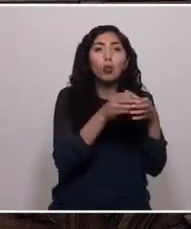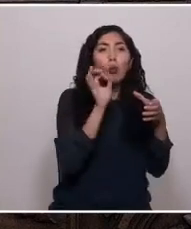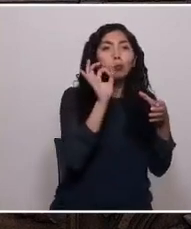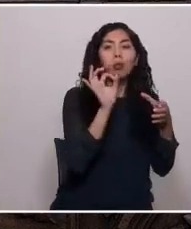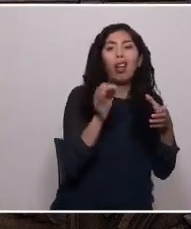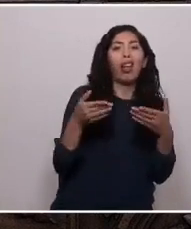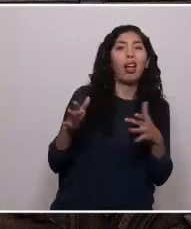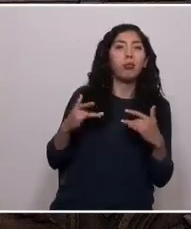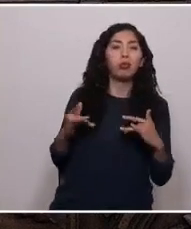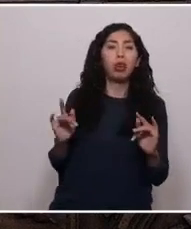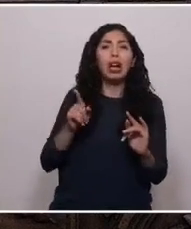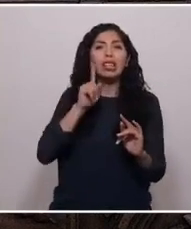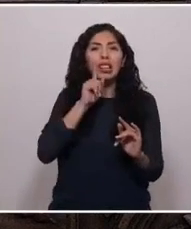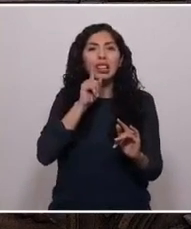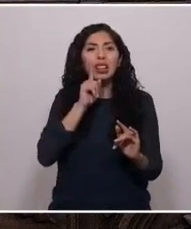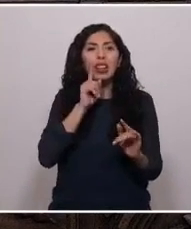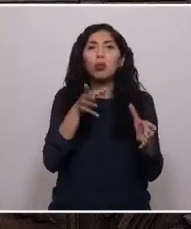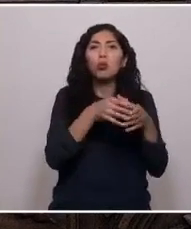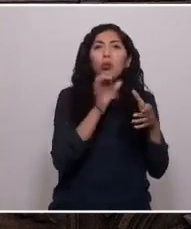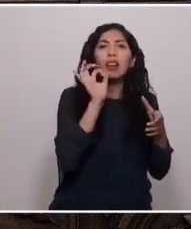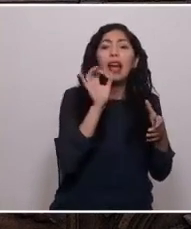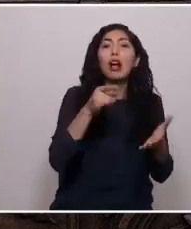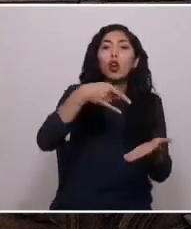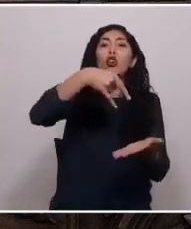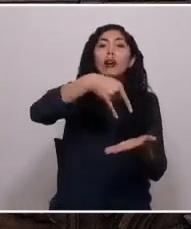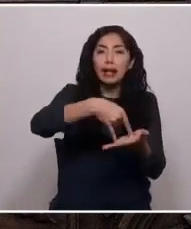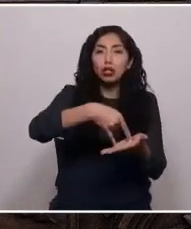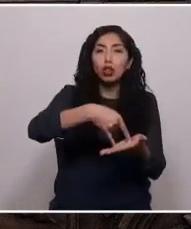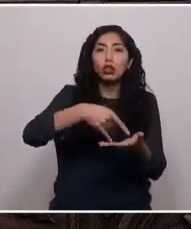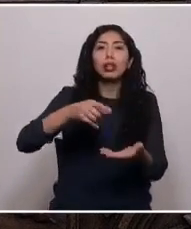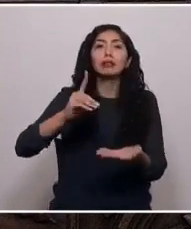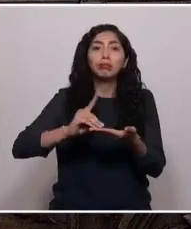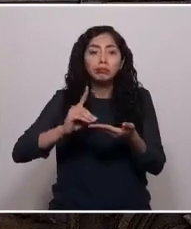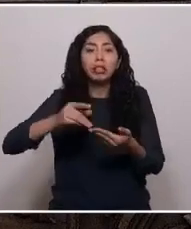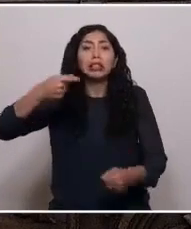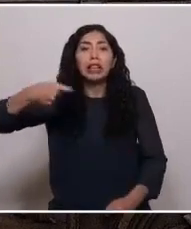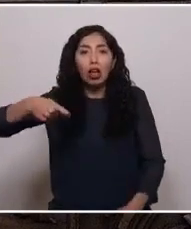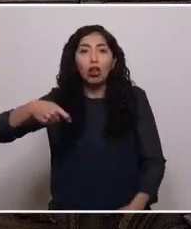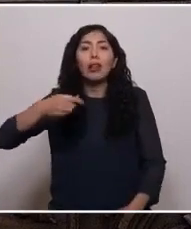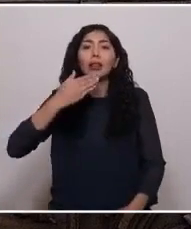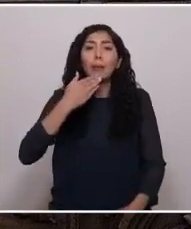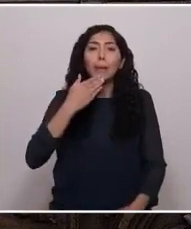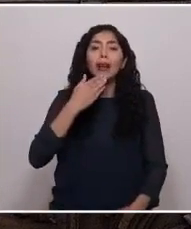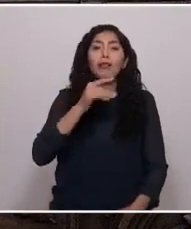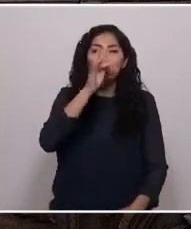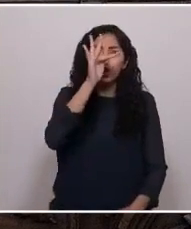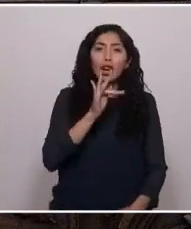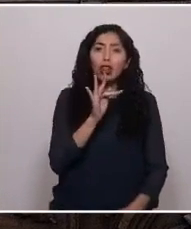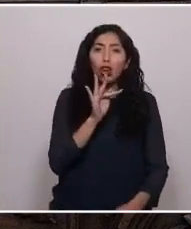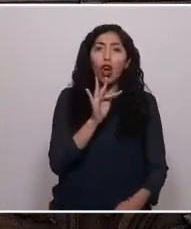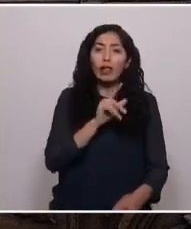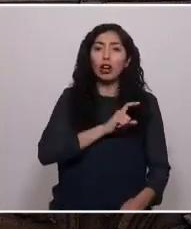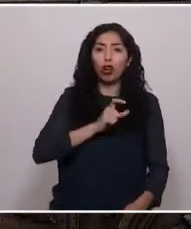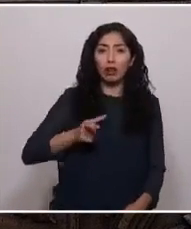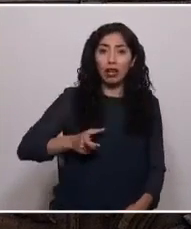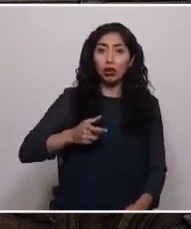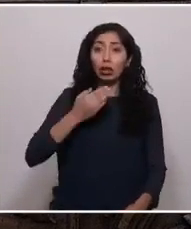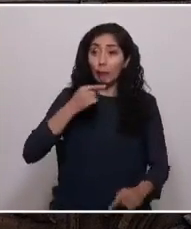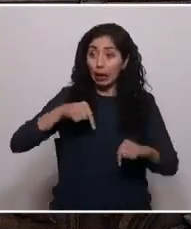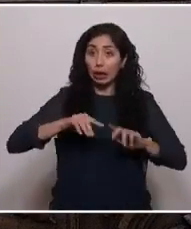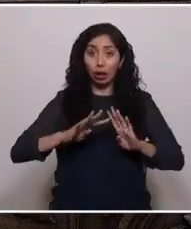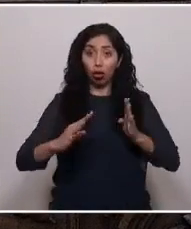al congreso a los altos cargos del gobierno y también a esta convención porque los debates premios previos